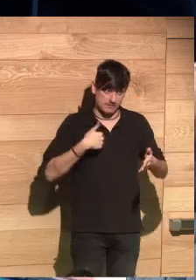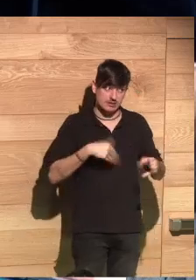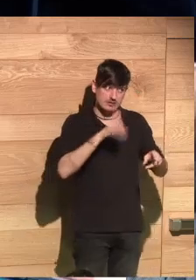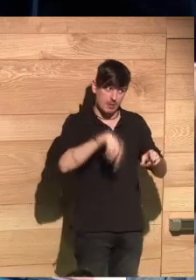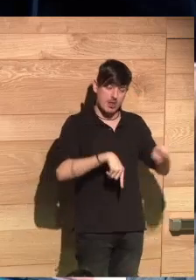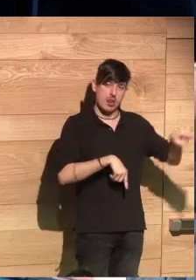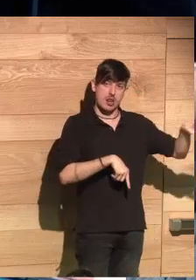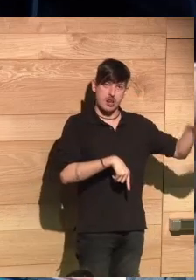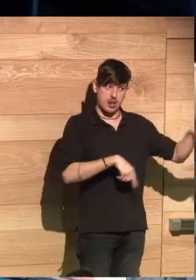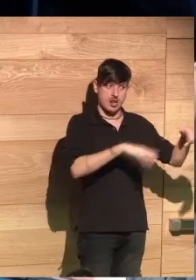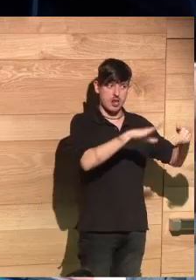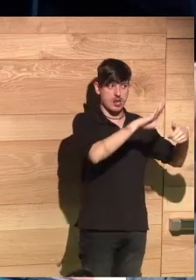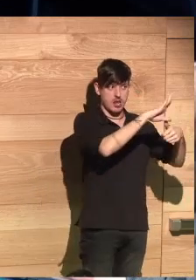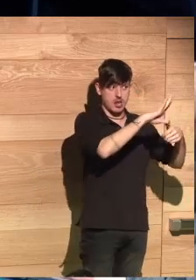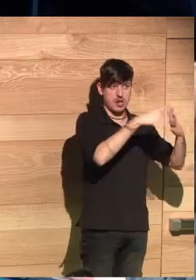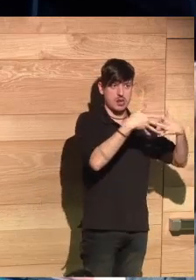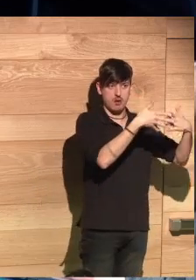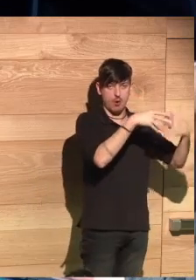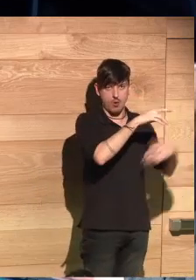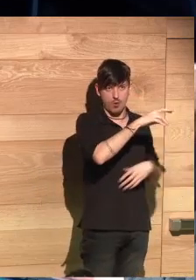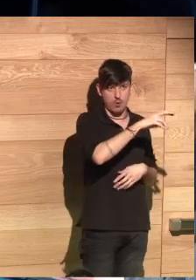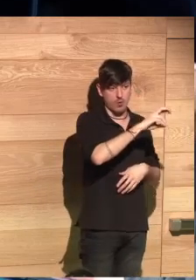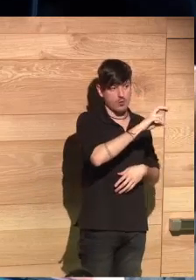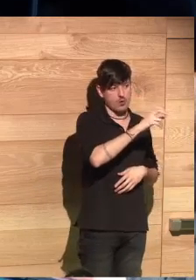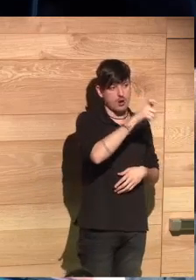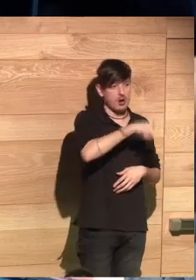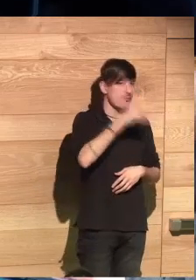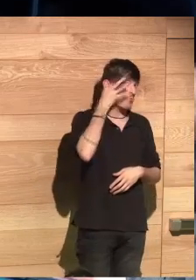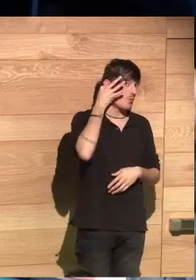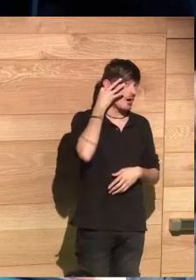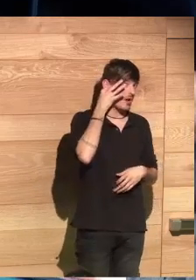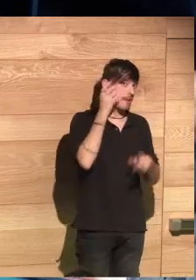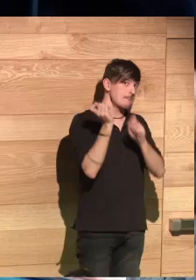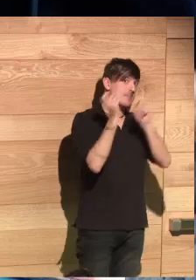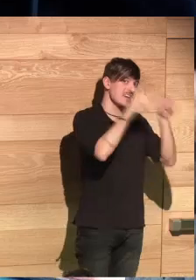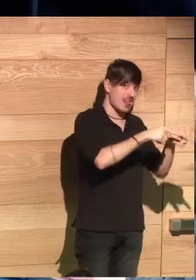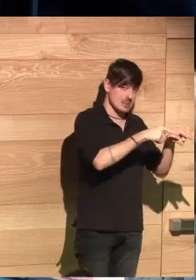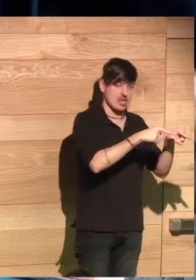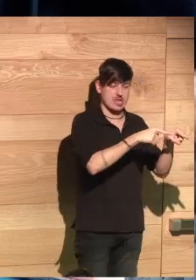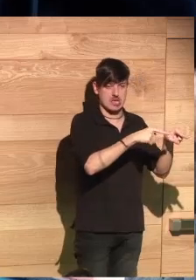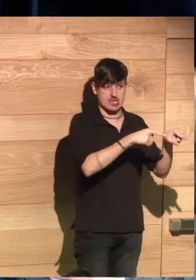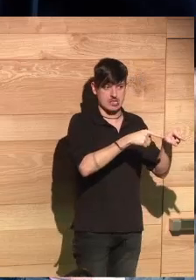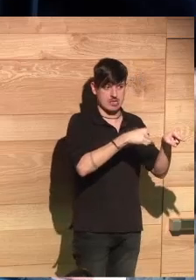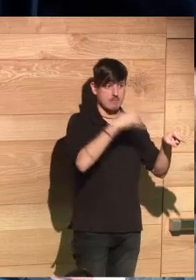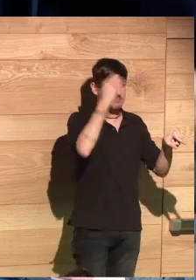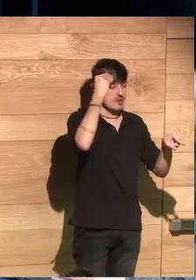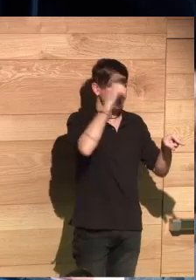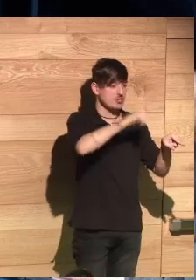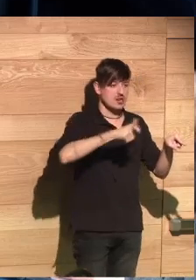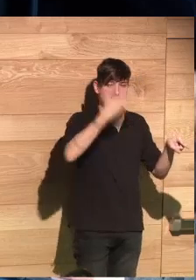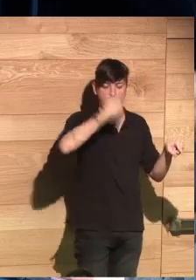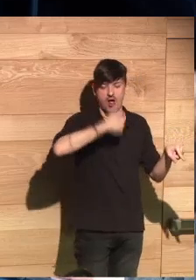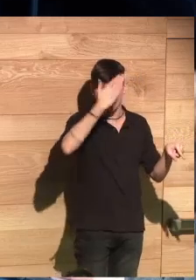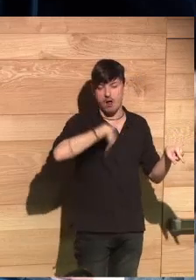otro lado con otro personaje que es una mujer migrante y que está pensando en los ausentes, porque